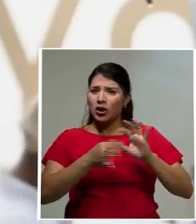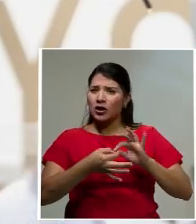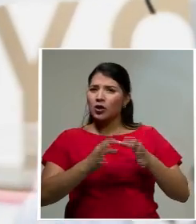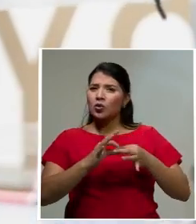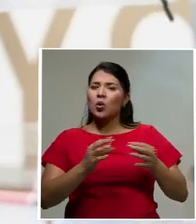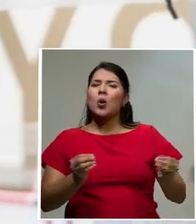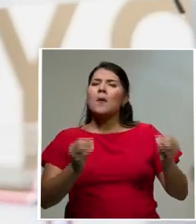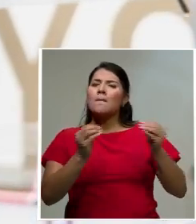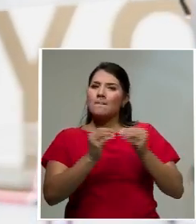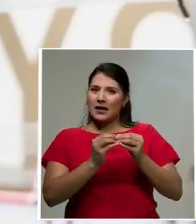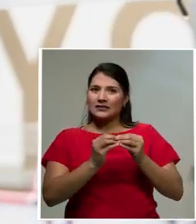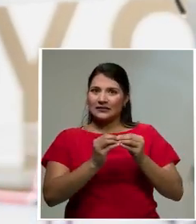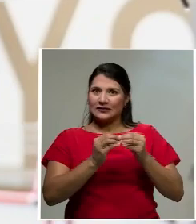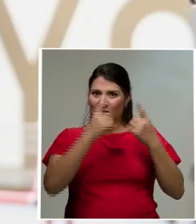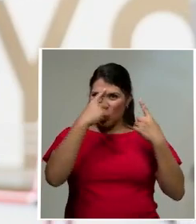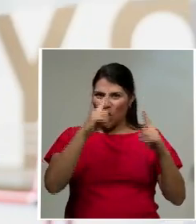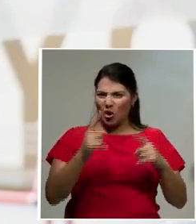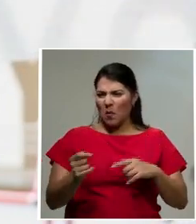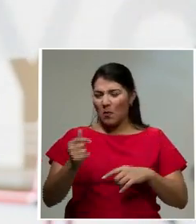que sacrificamos.